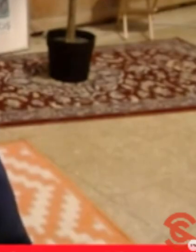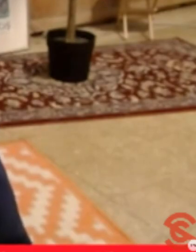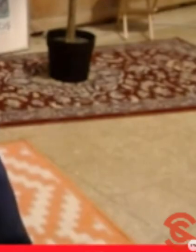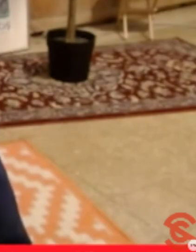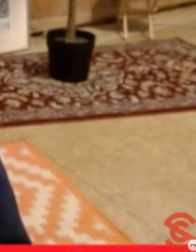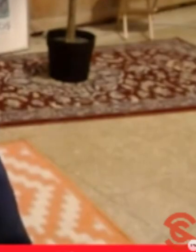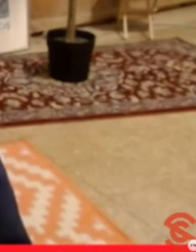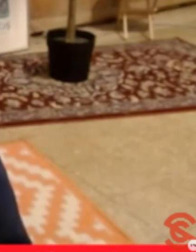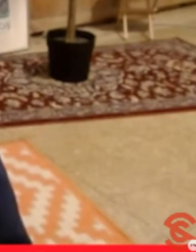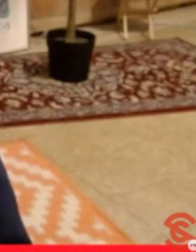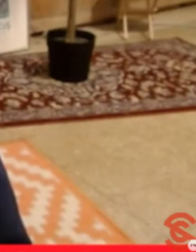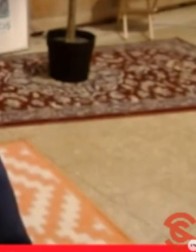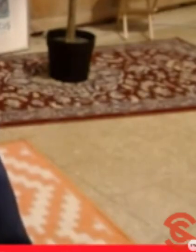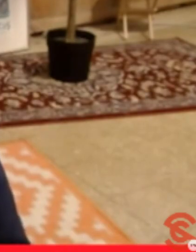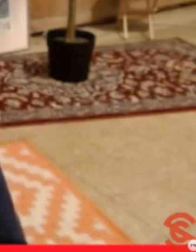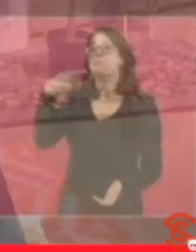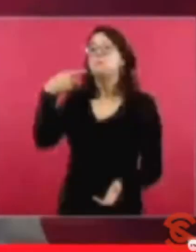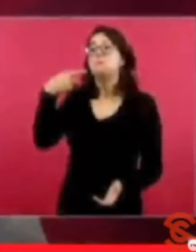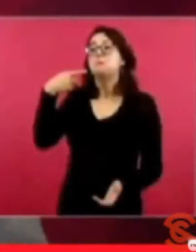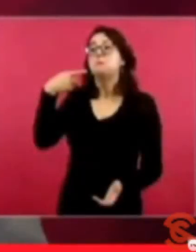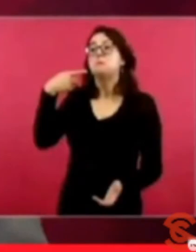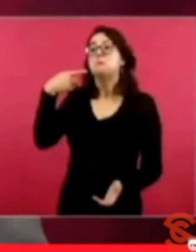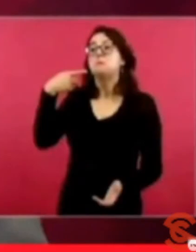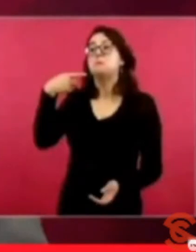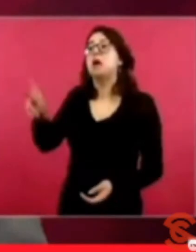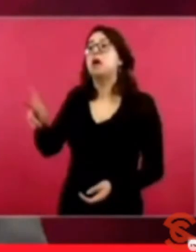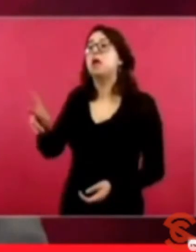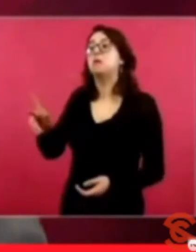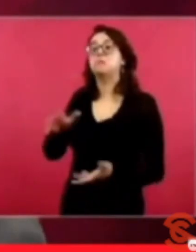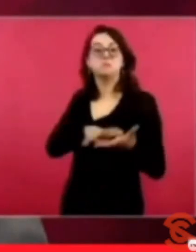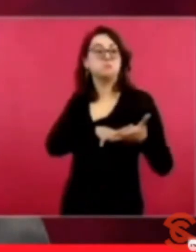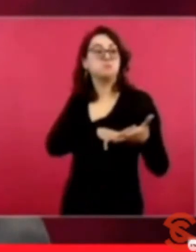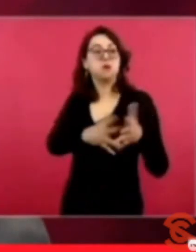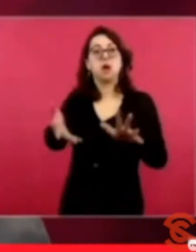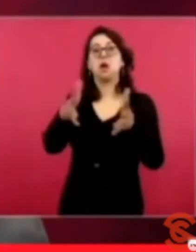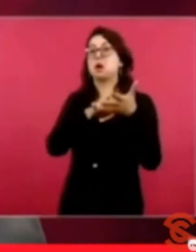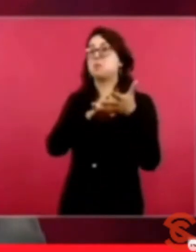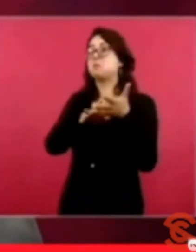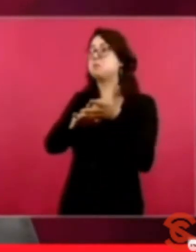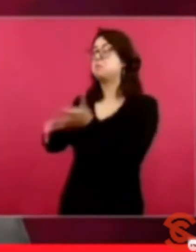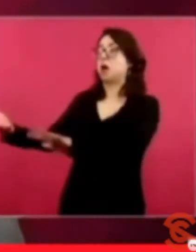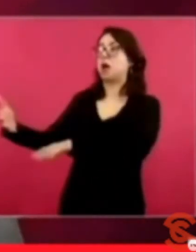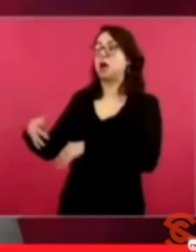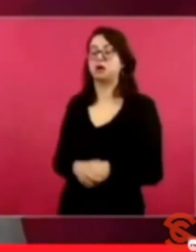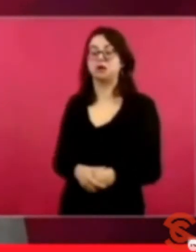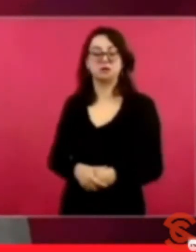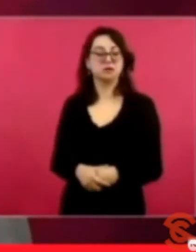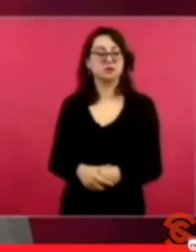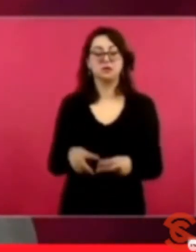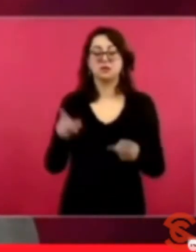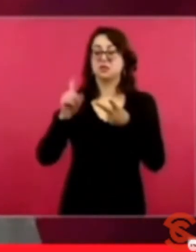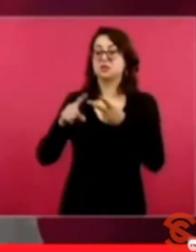para burlarse de Ricardo Salinas Pliego. Escuche. Esta noche en